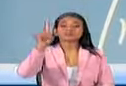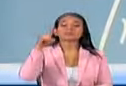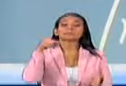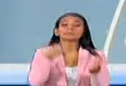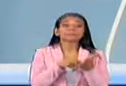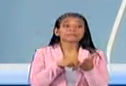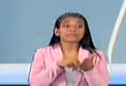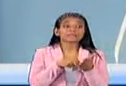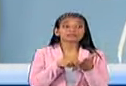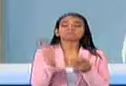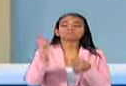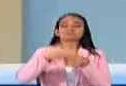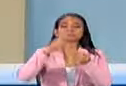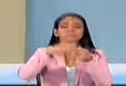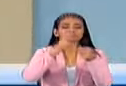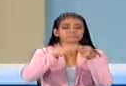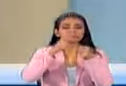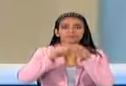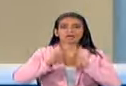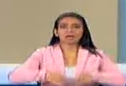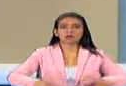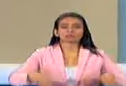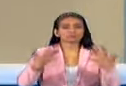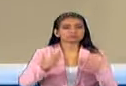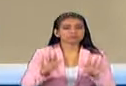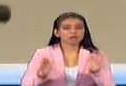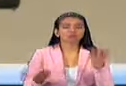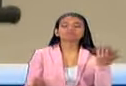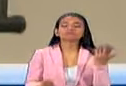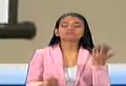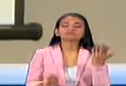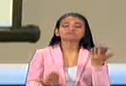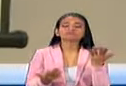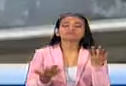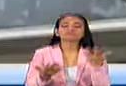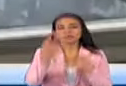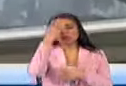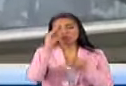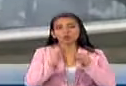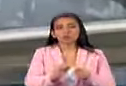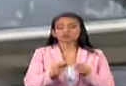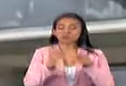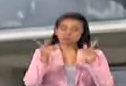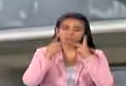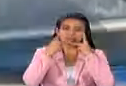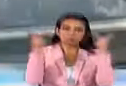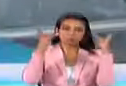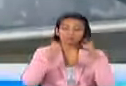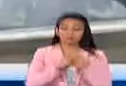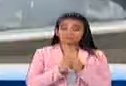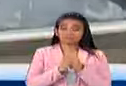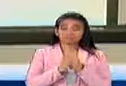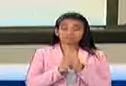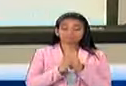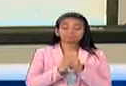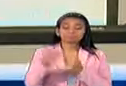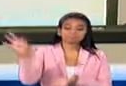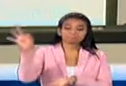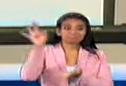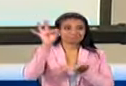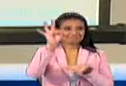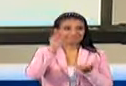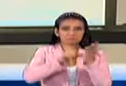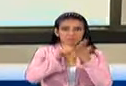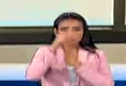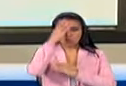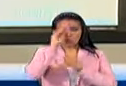177.000 inscritos al sistema fiscal de educación. El titular de la Secretaría de Educación manifestó que